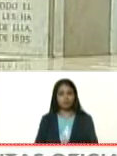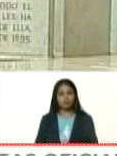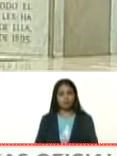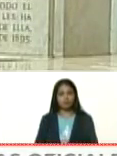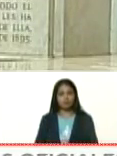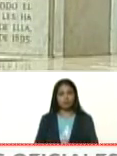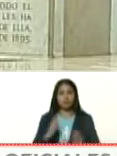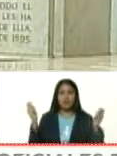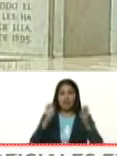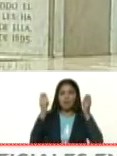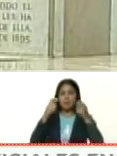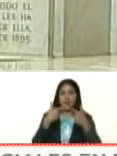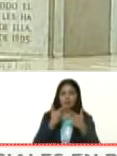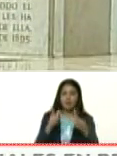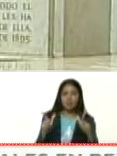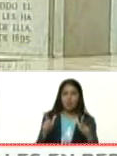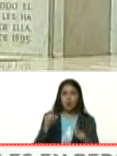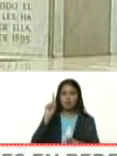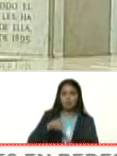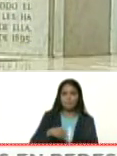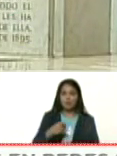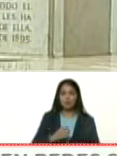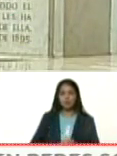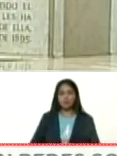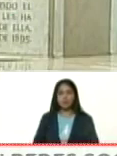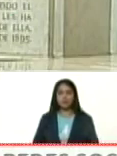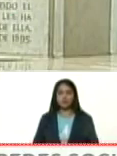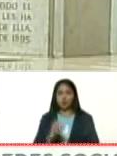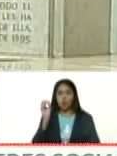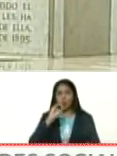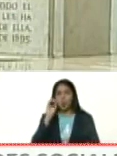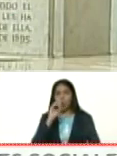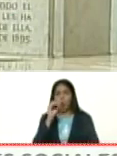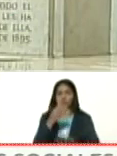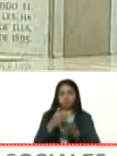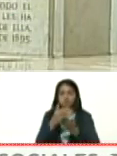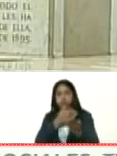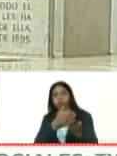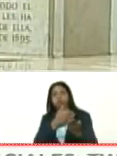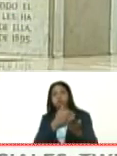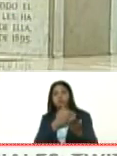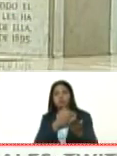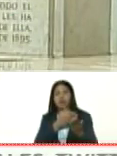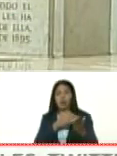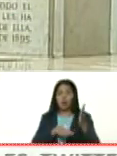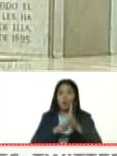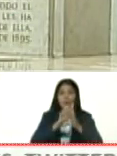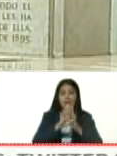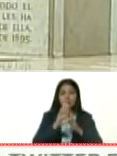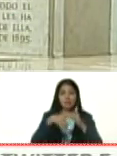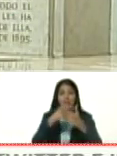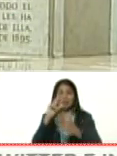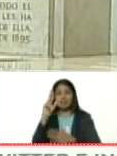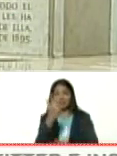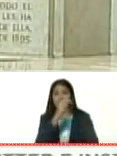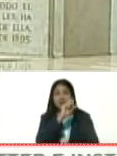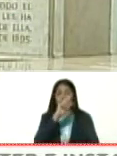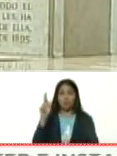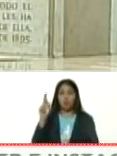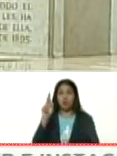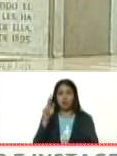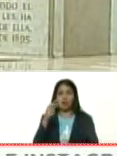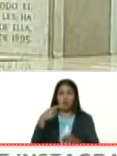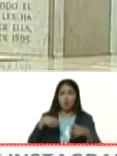la campaña libertadora o retrogradaba los avances de la Tercera República desde